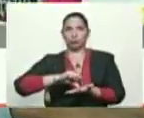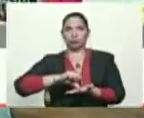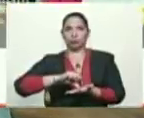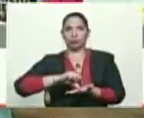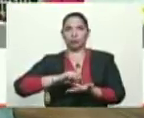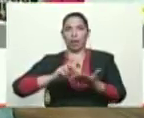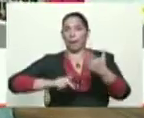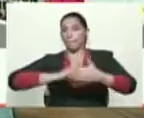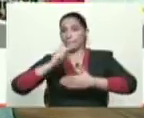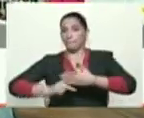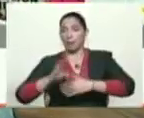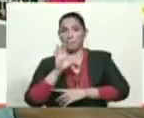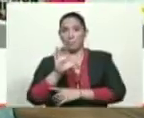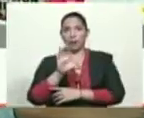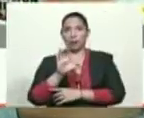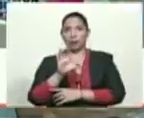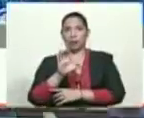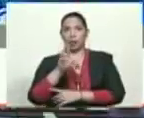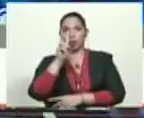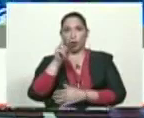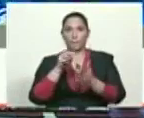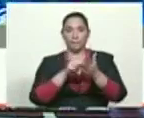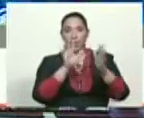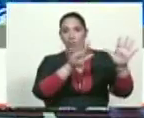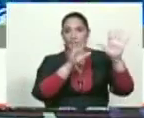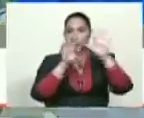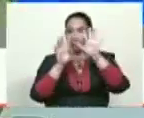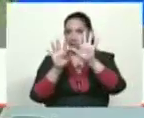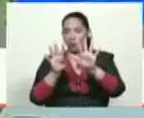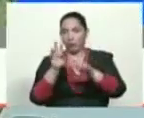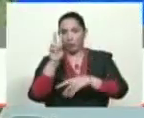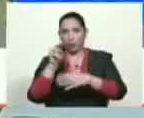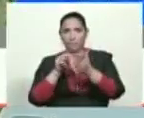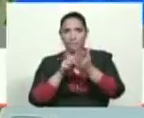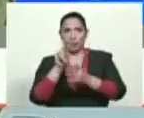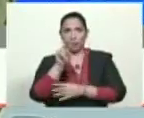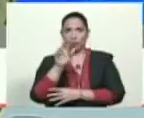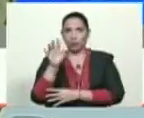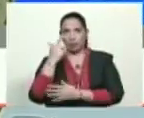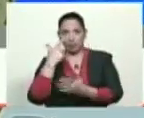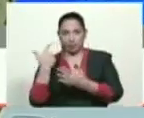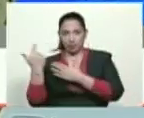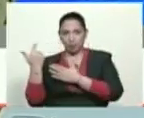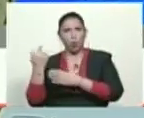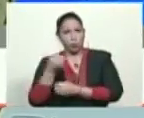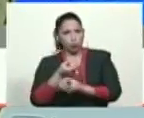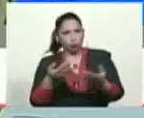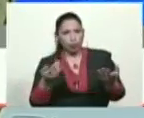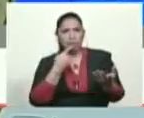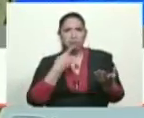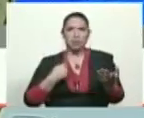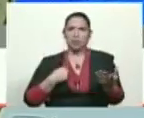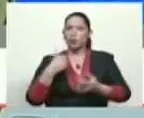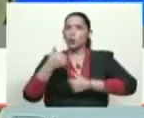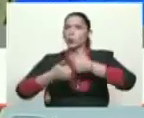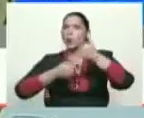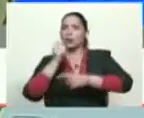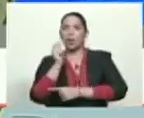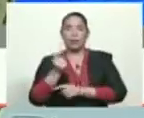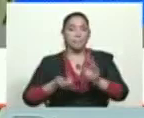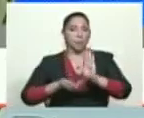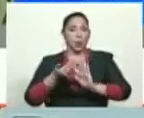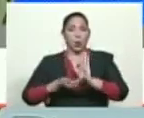del plan de la patria 2019 2025 si ustedes me dicen cuál es una de las tareas principales